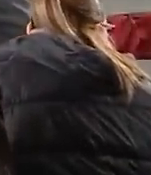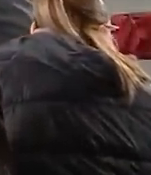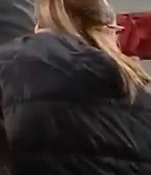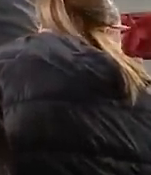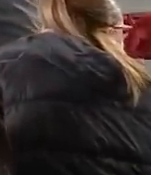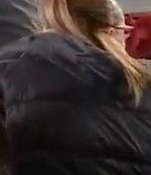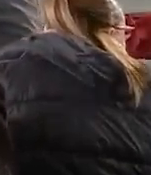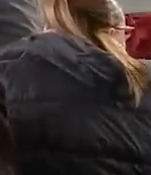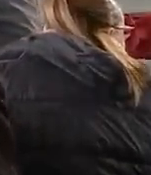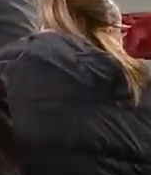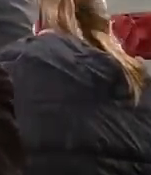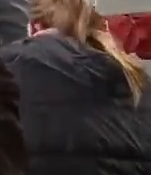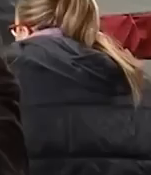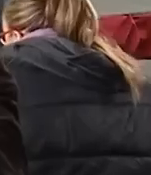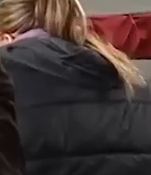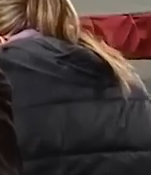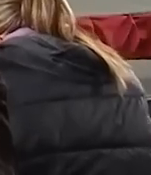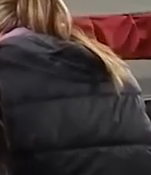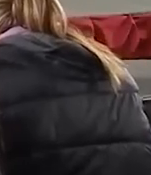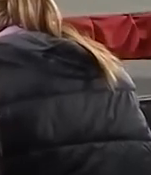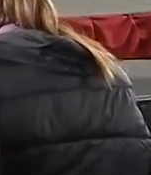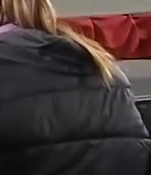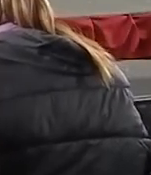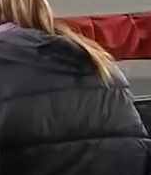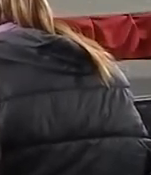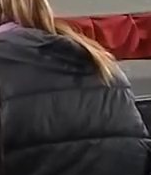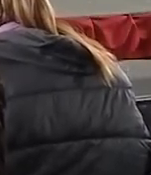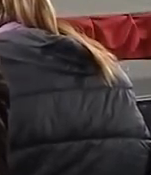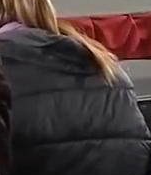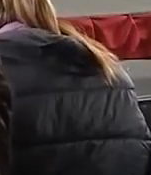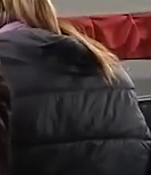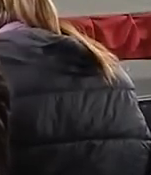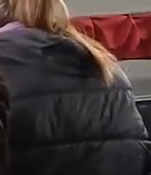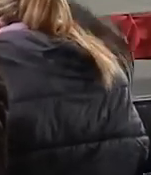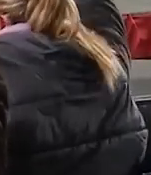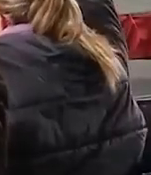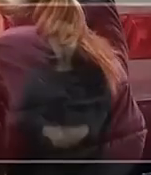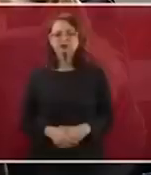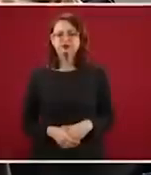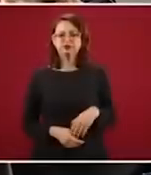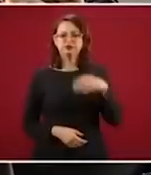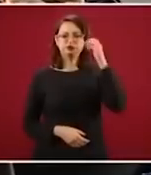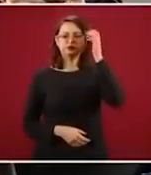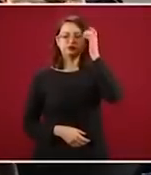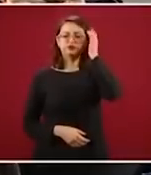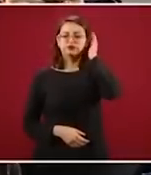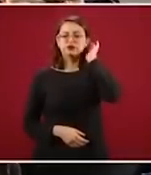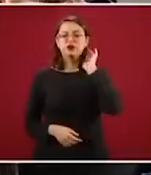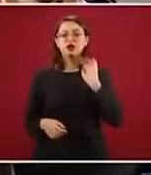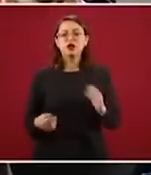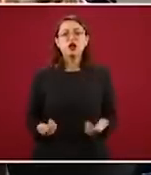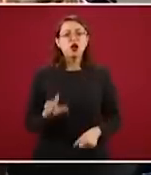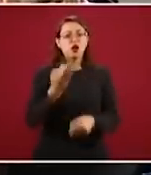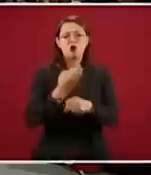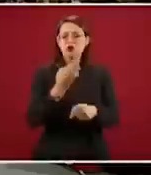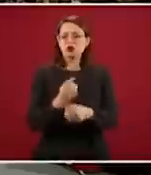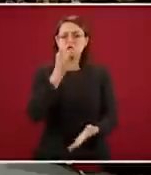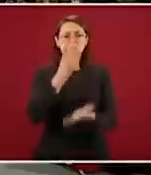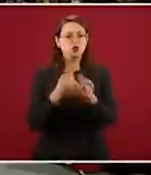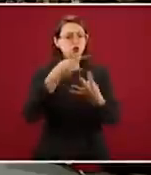preguntas. O sea, ustedes van a tener la palabra sobre el tema. Vámonos.